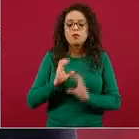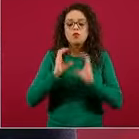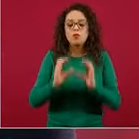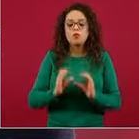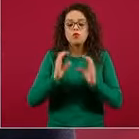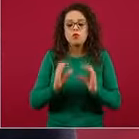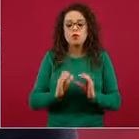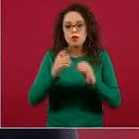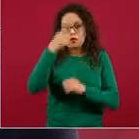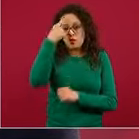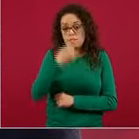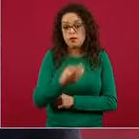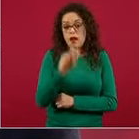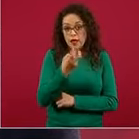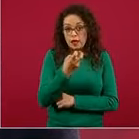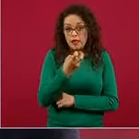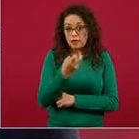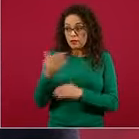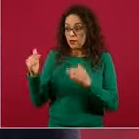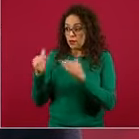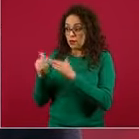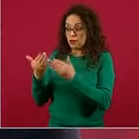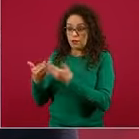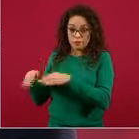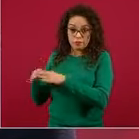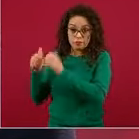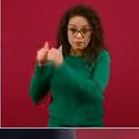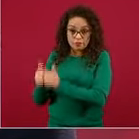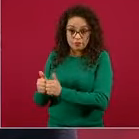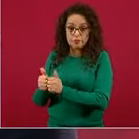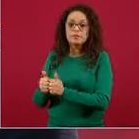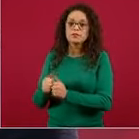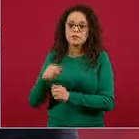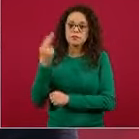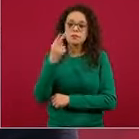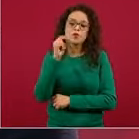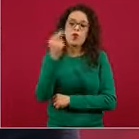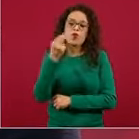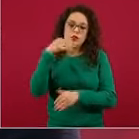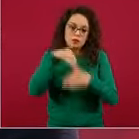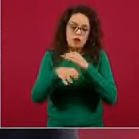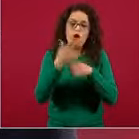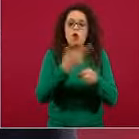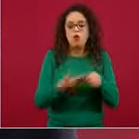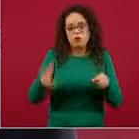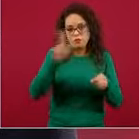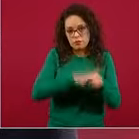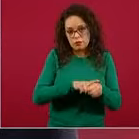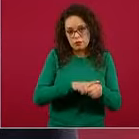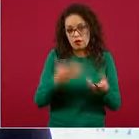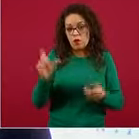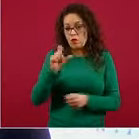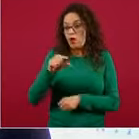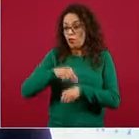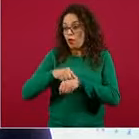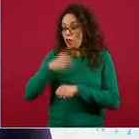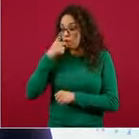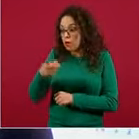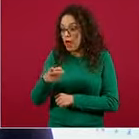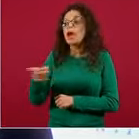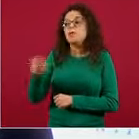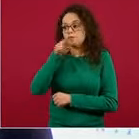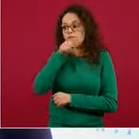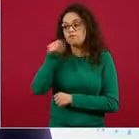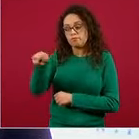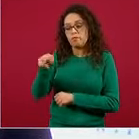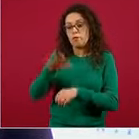en su momento ese resguardo se tenga que convertir en una hospitalización cuando así el médico diga tenemos signos de alarma o